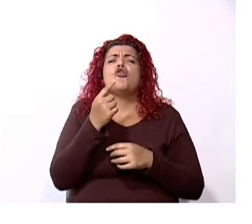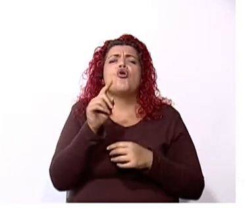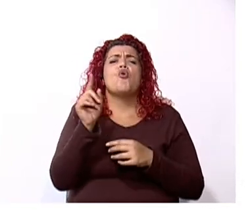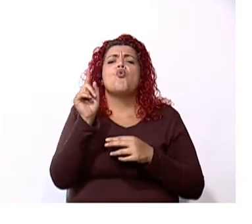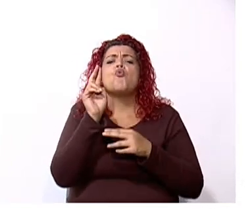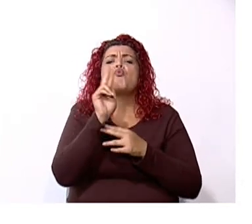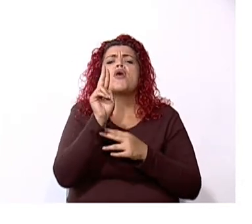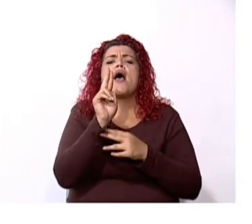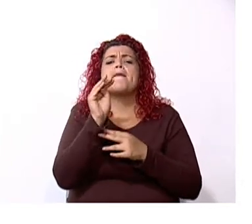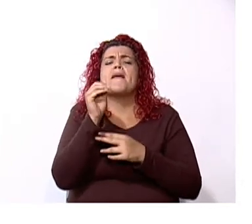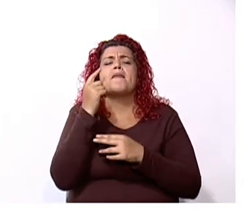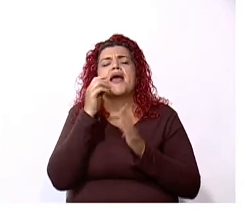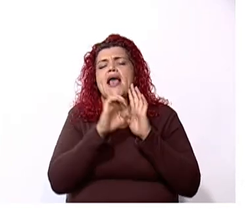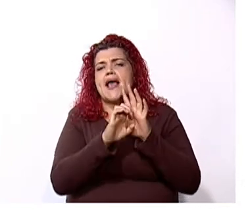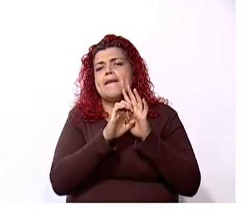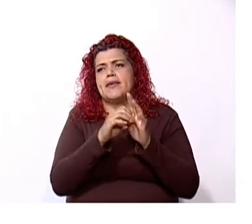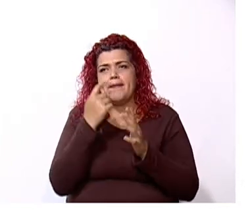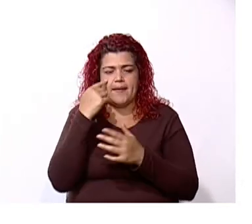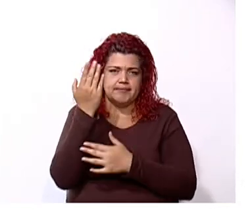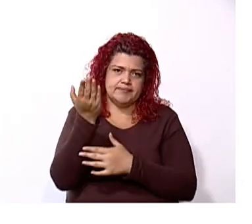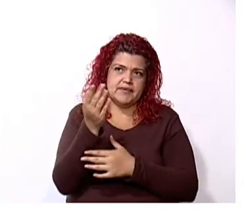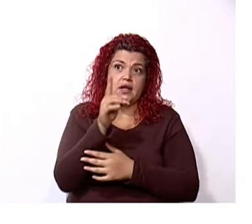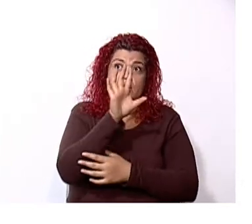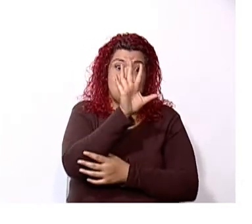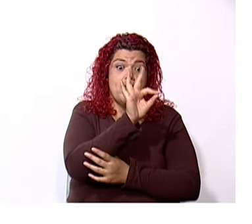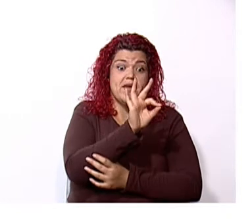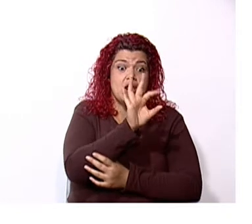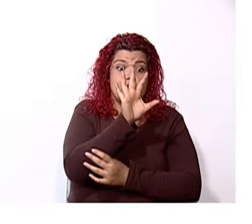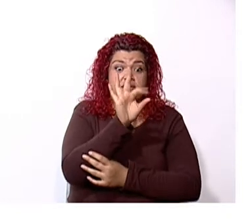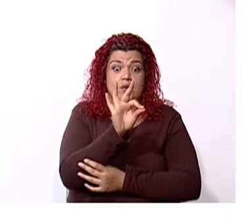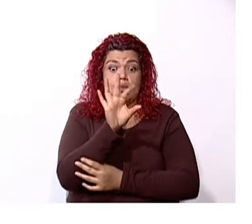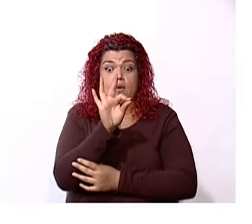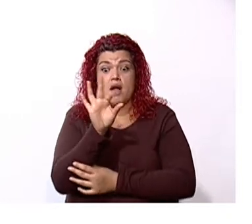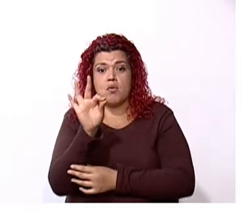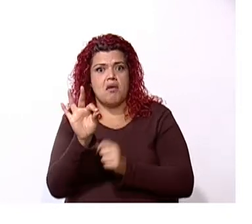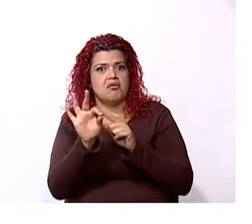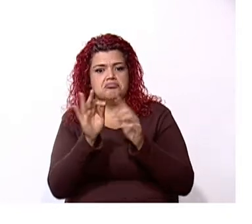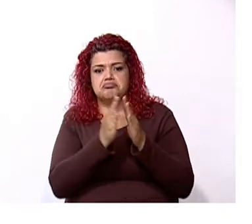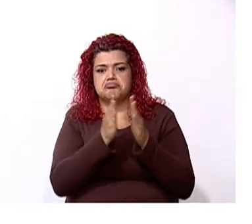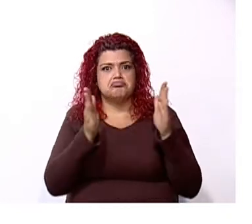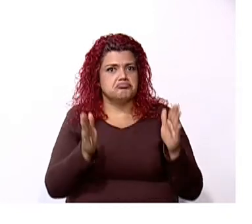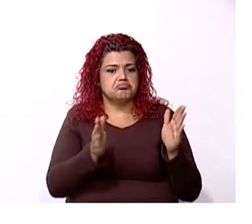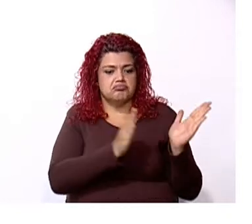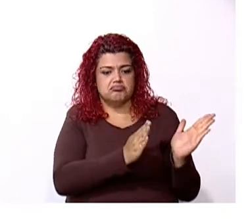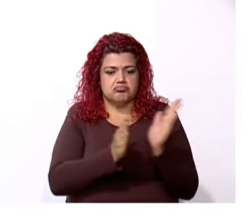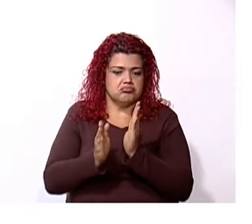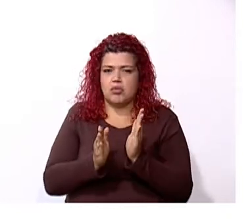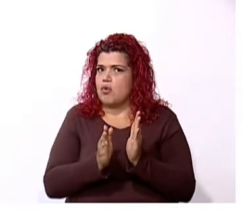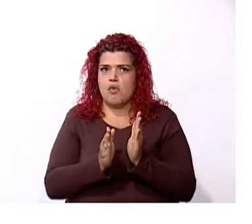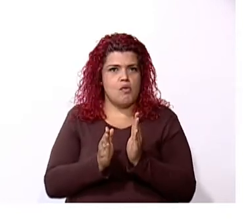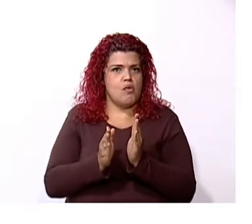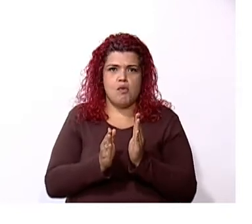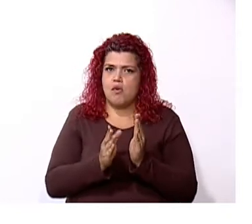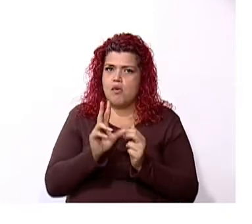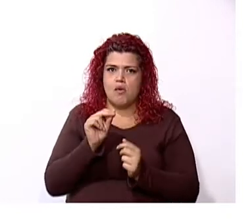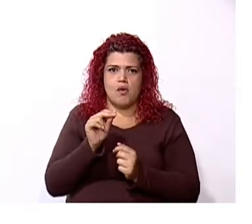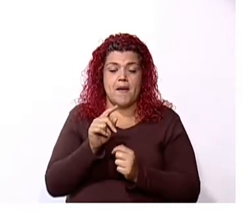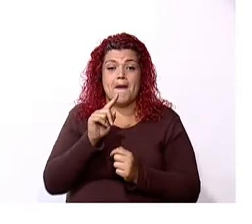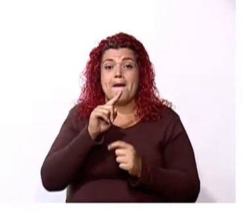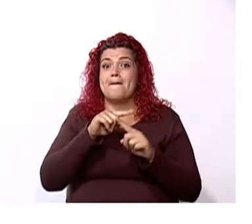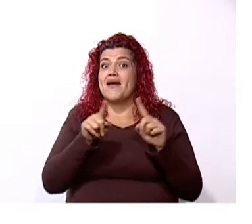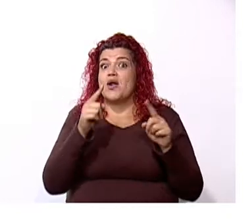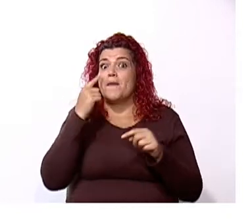de millar. Por ejemplo, veamos 9.999, no se deja espacio. Pero del